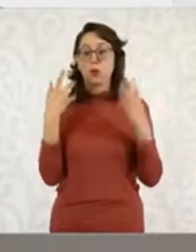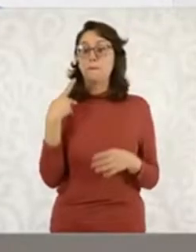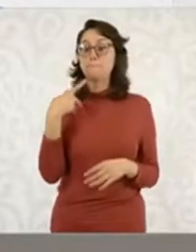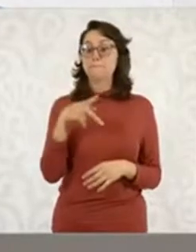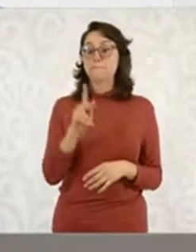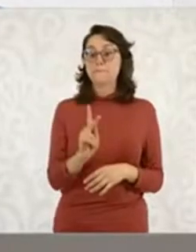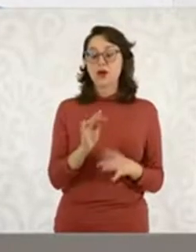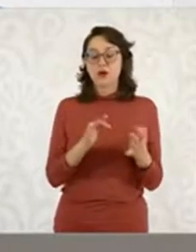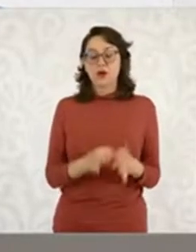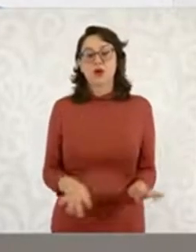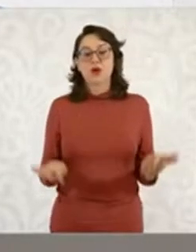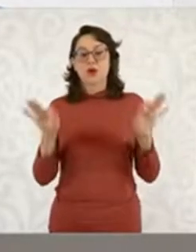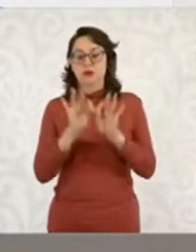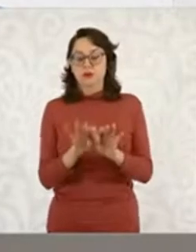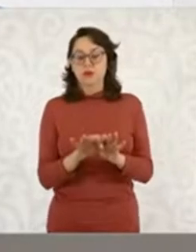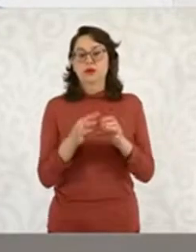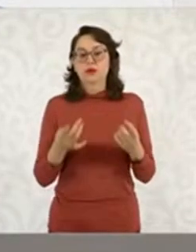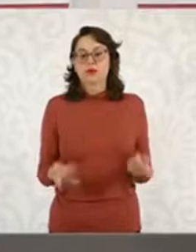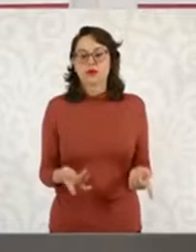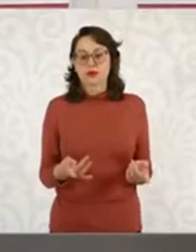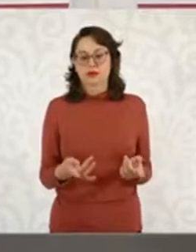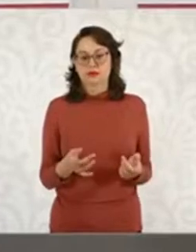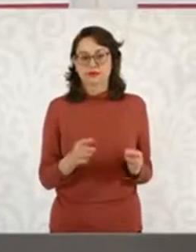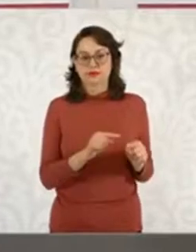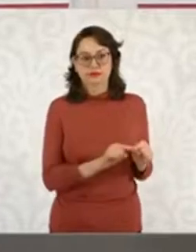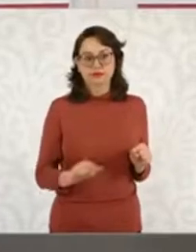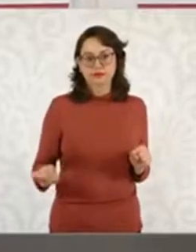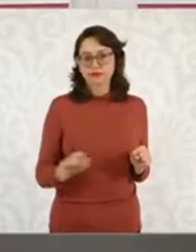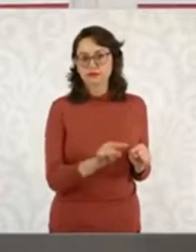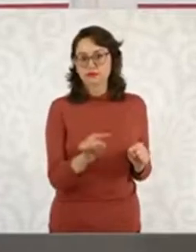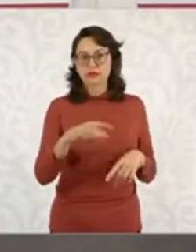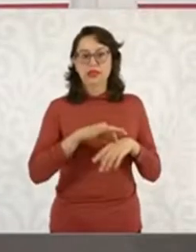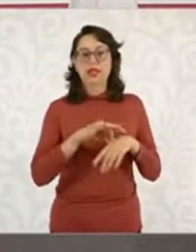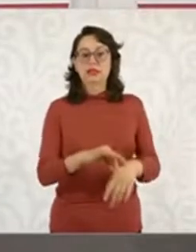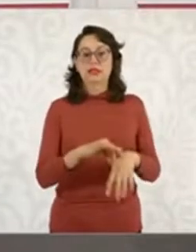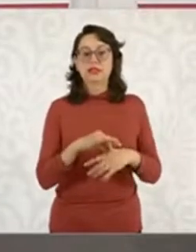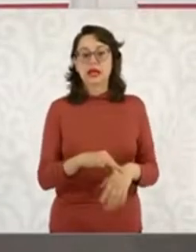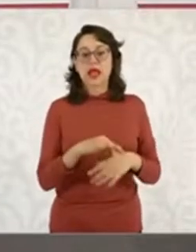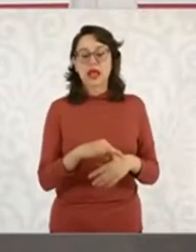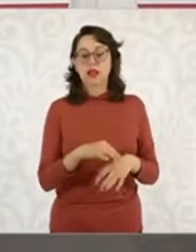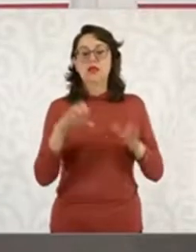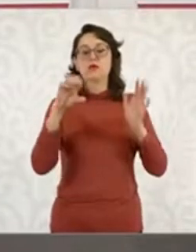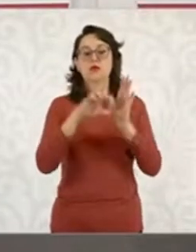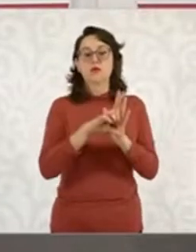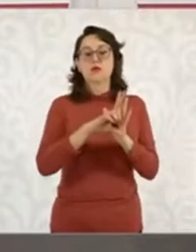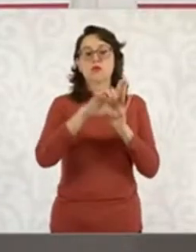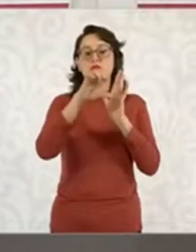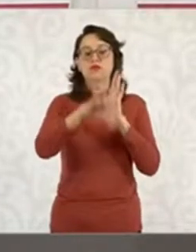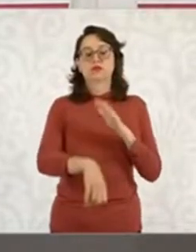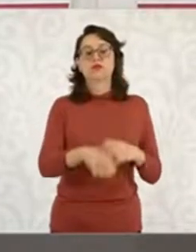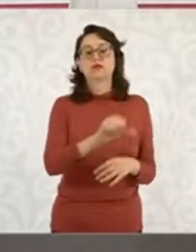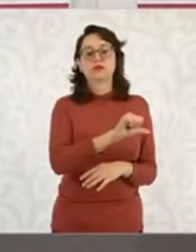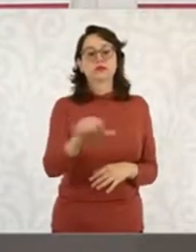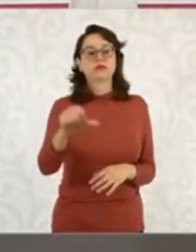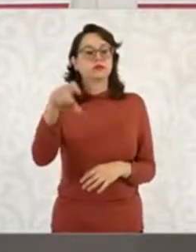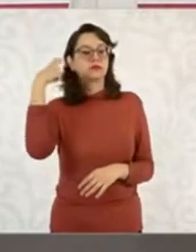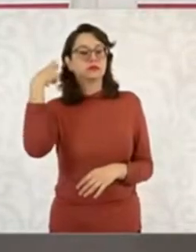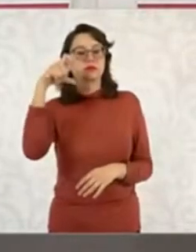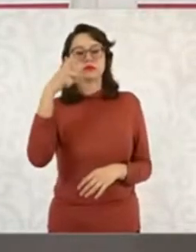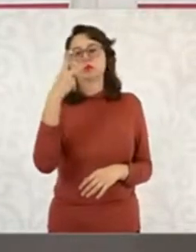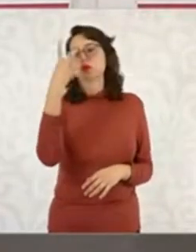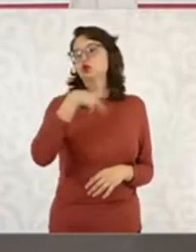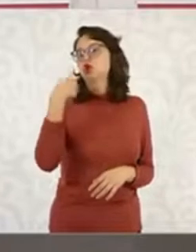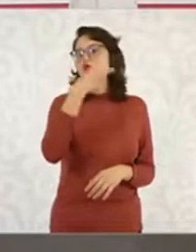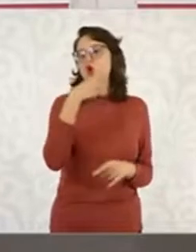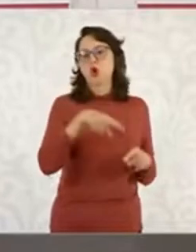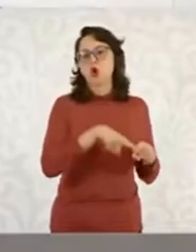entre destinos y recorridos sustantivos. Por decirles un objetivo, es llegar a Querétaro en menos de 2 horas. Por eso